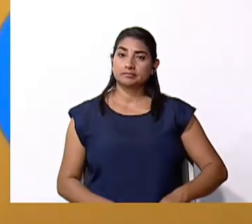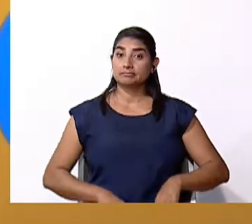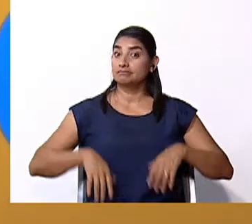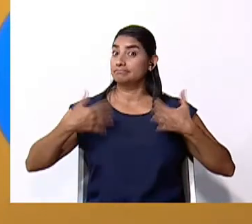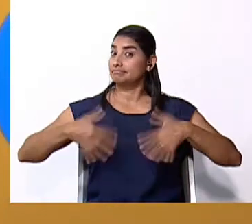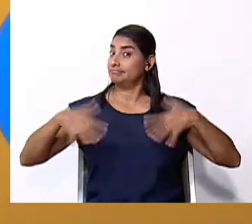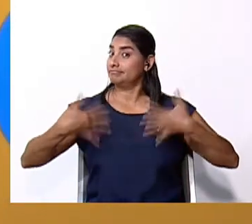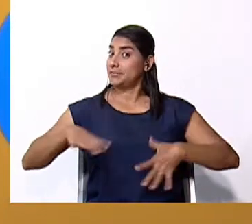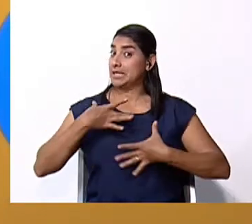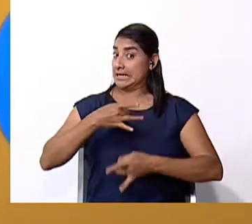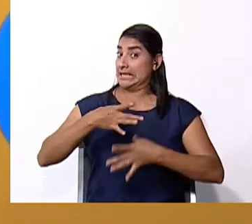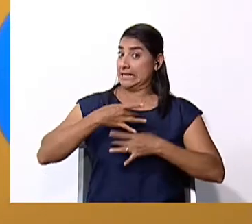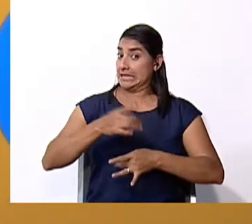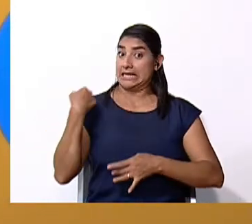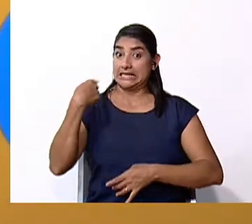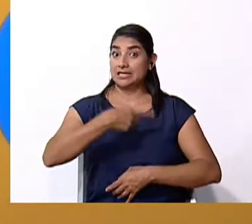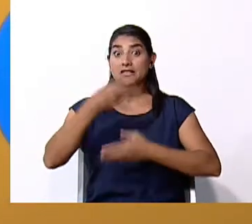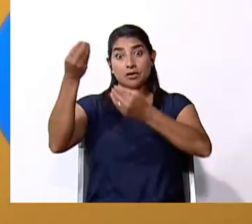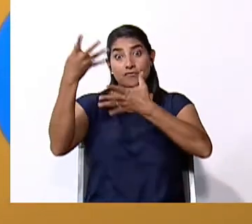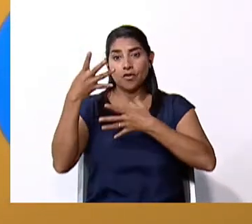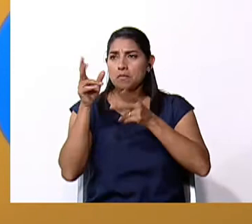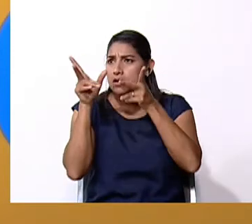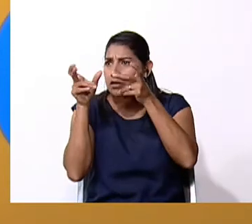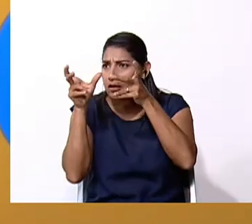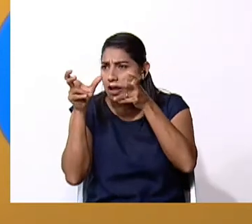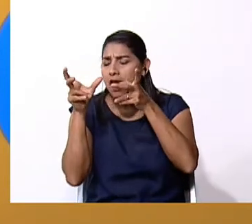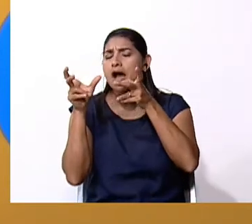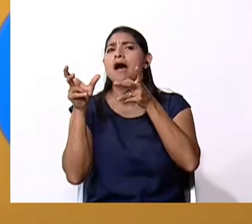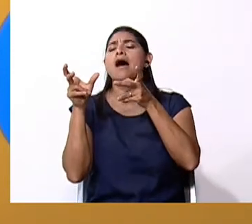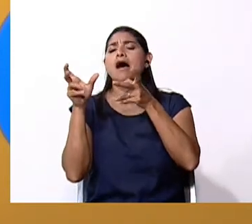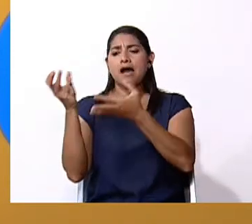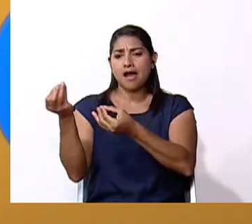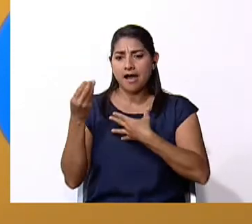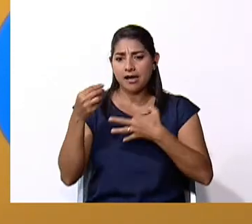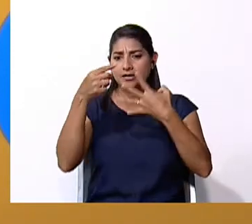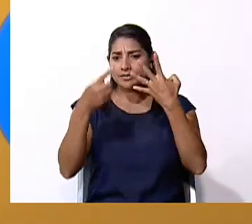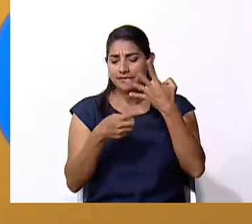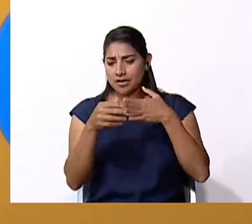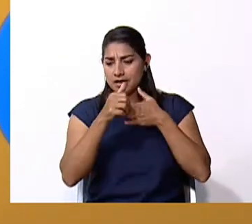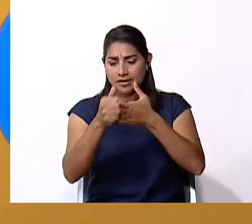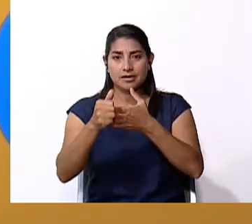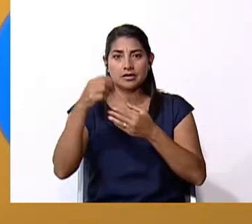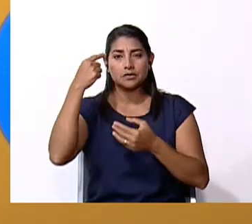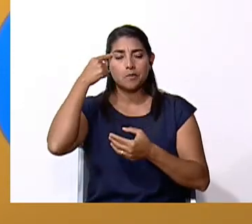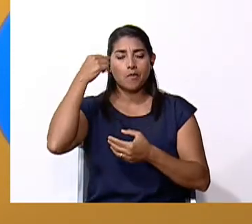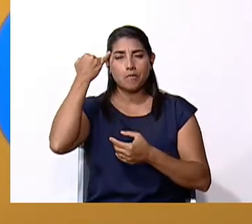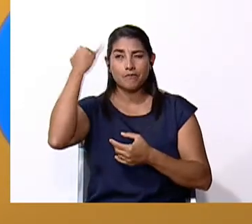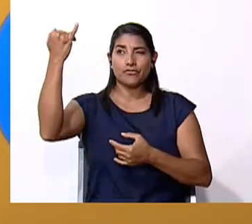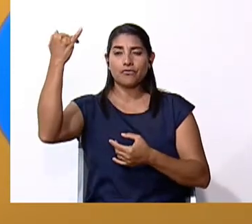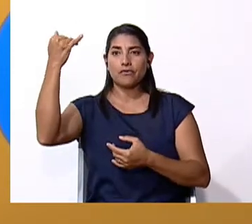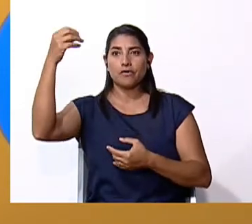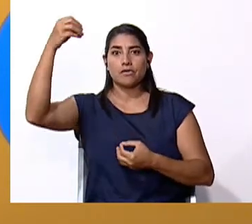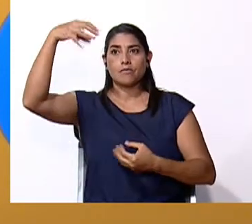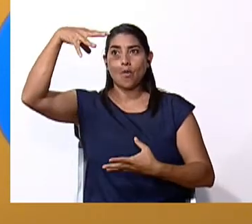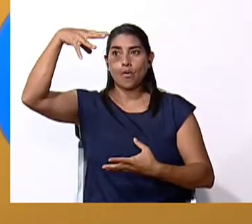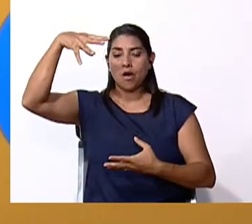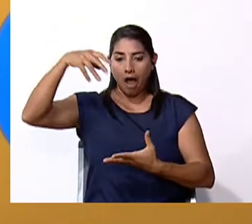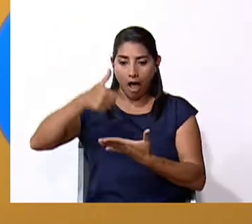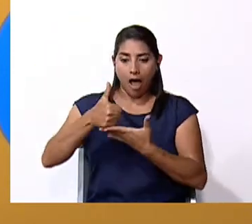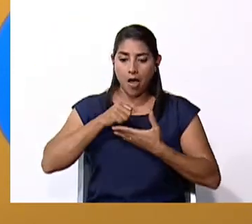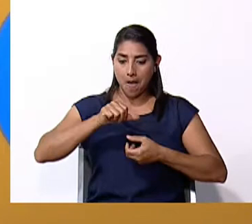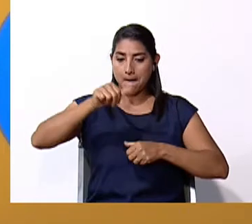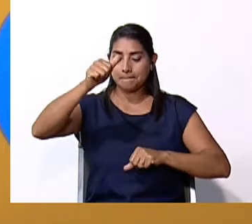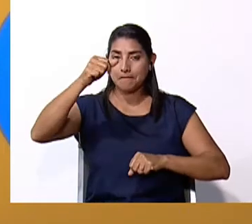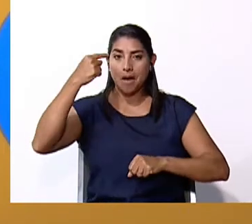Qué interesante la información que acabamos de observar. Nos da como la lucecita y el camino para poder elaborar nuestros propios